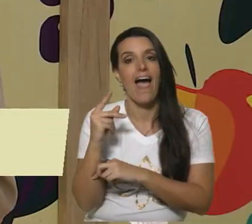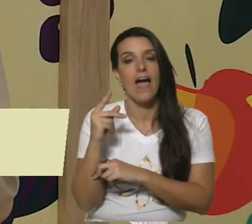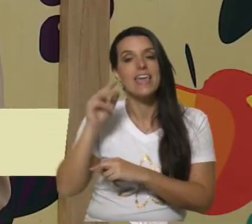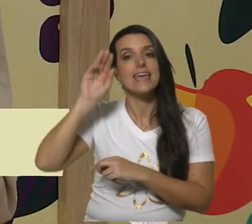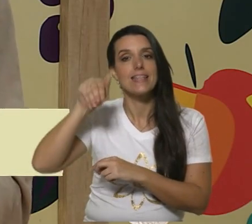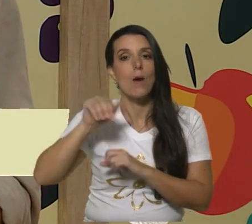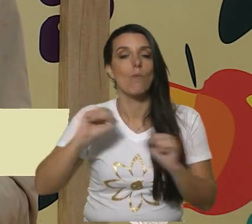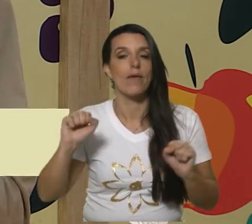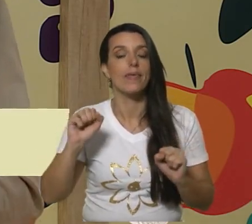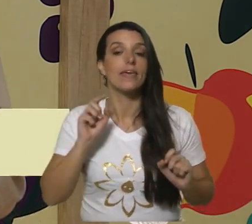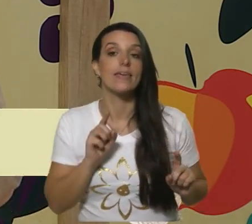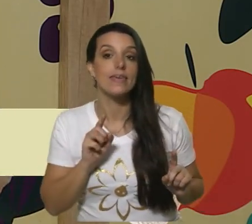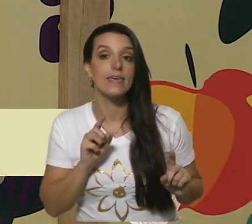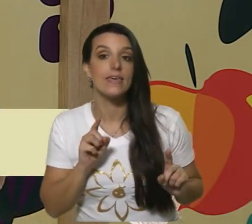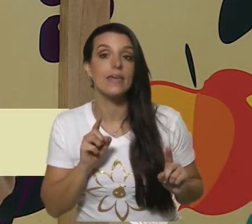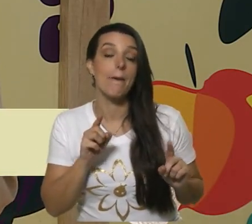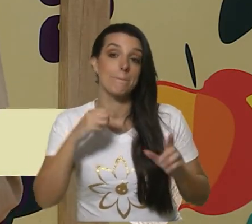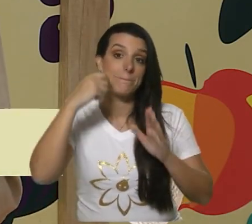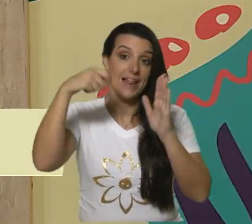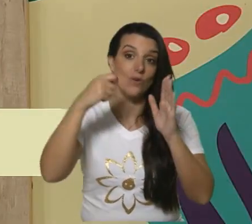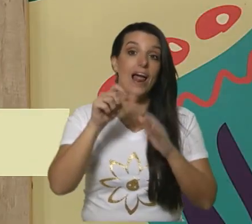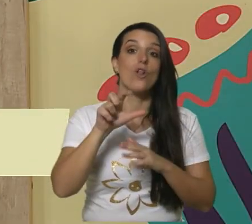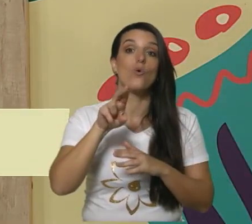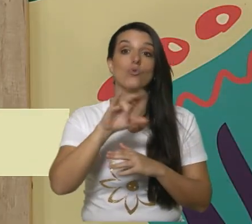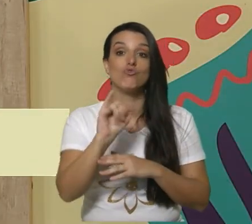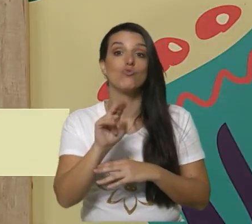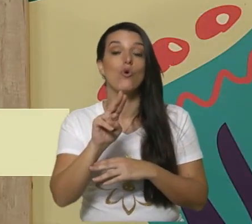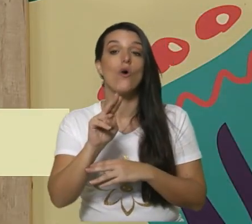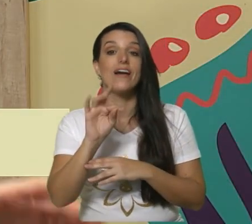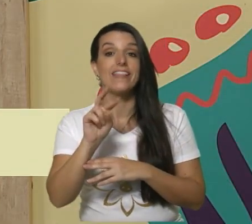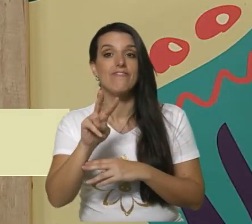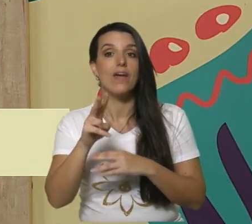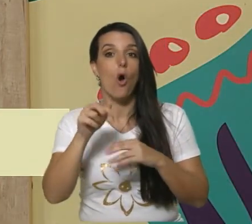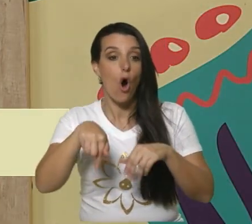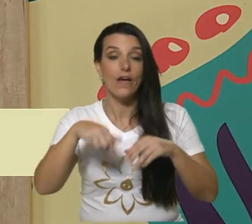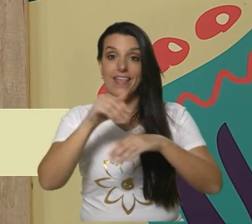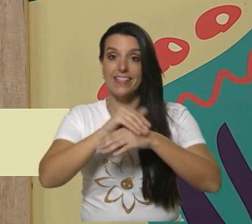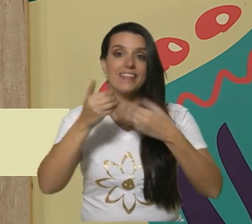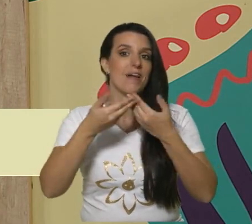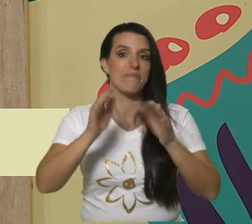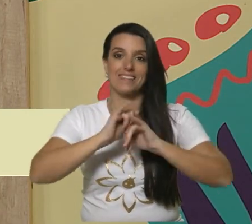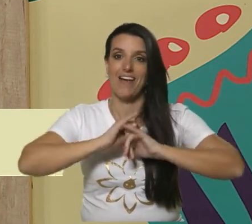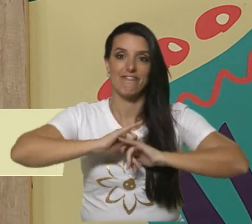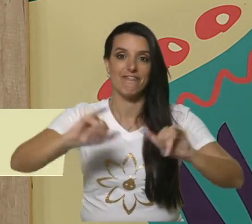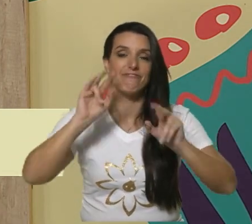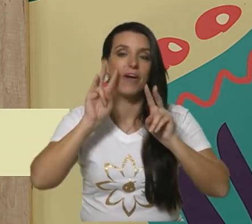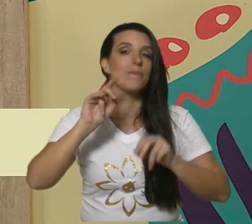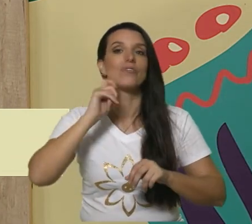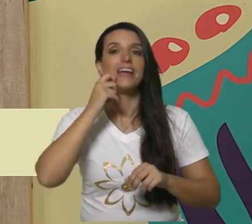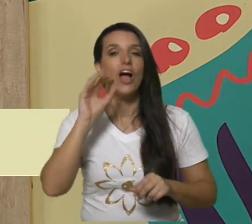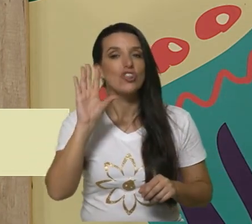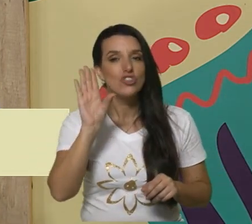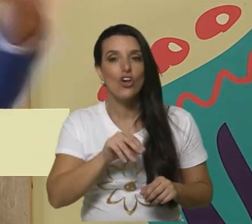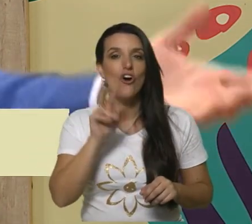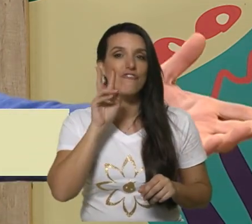Perfecto ahí pueden escribir y prier entonces en Luzu TV en Luzu TV lo pueden ver a partir de esta misma tarde esta misma noche y estaría buenísimo que todo lo que vean